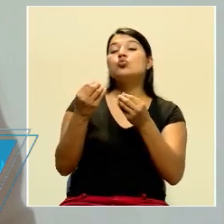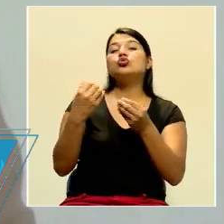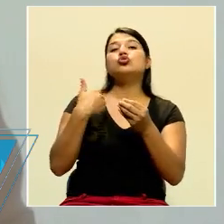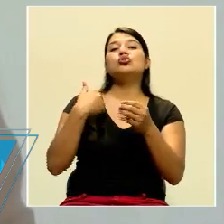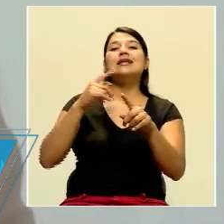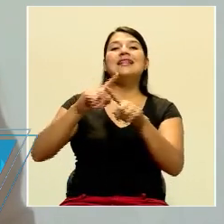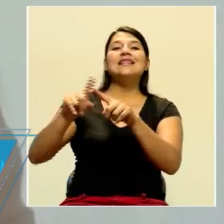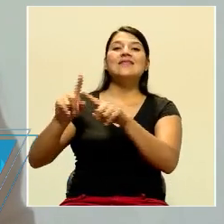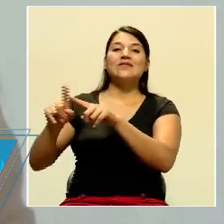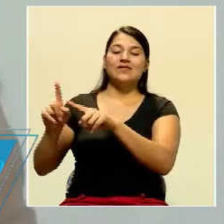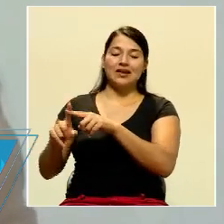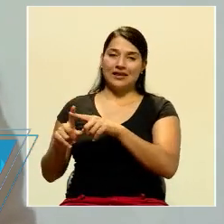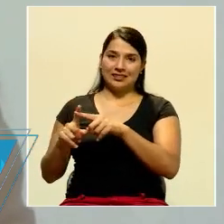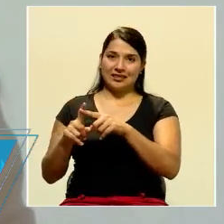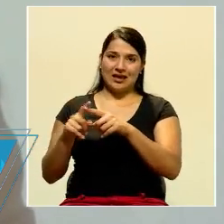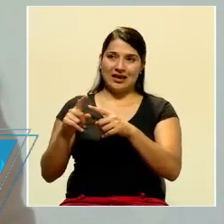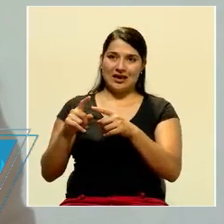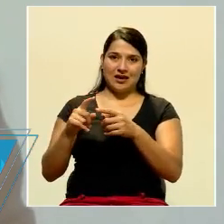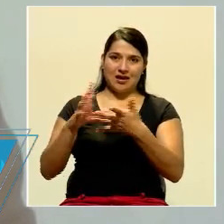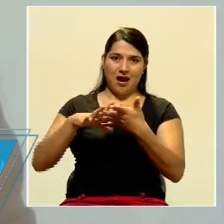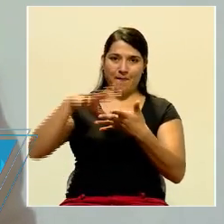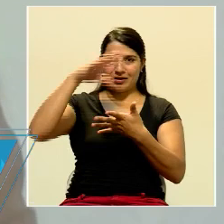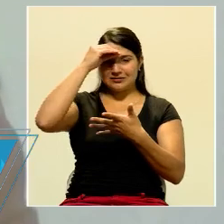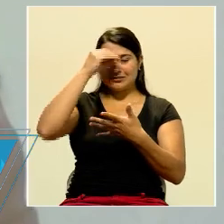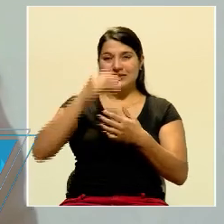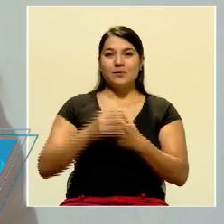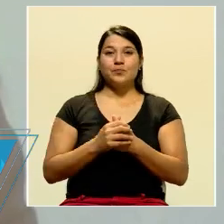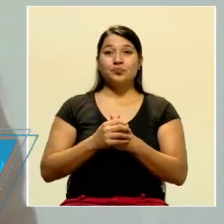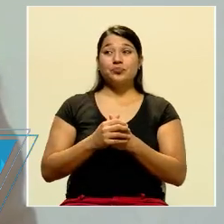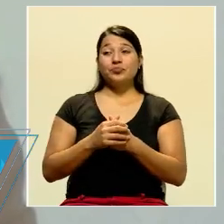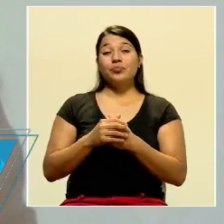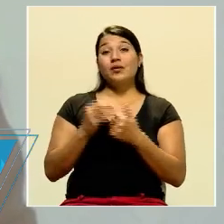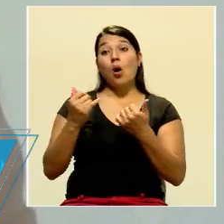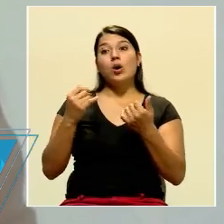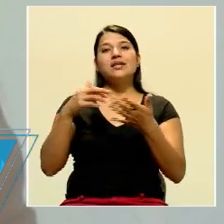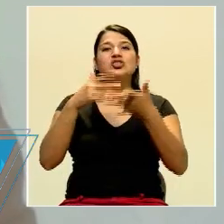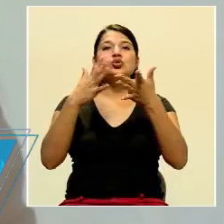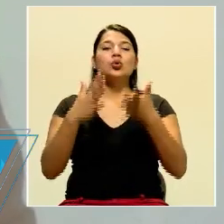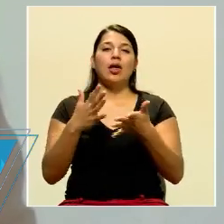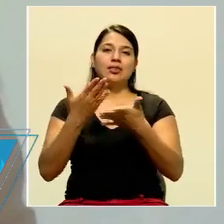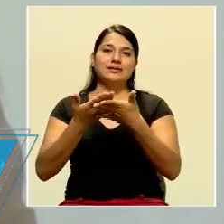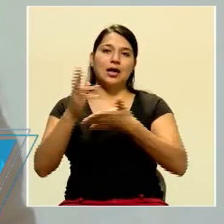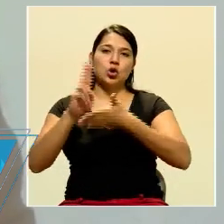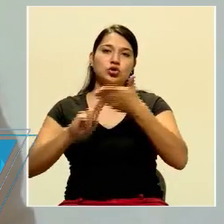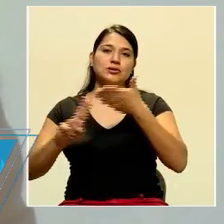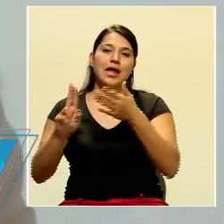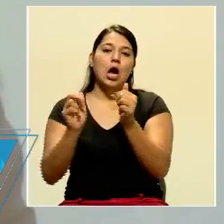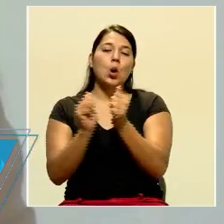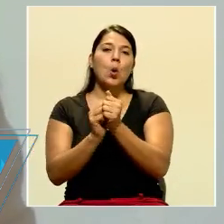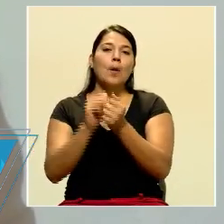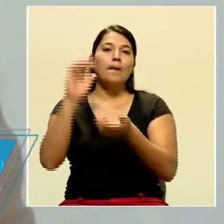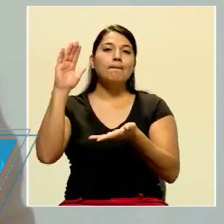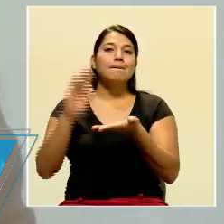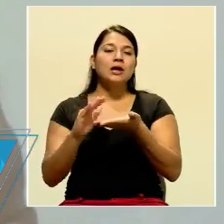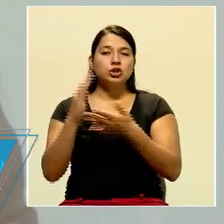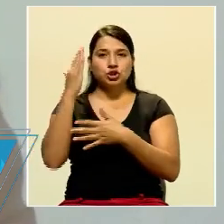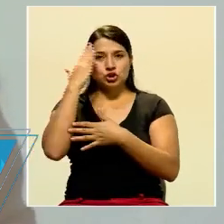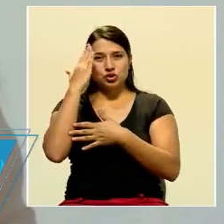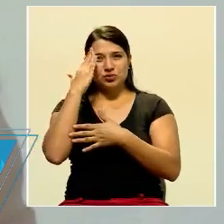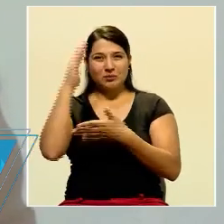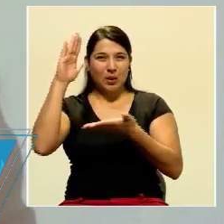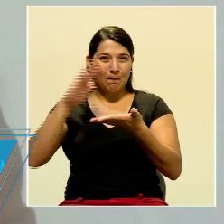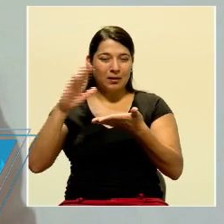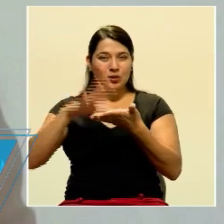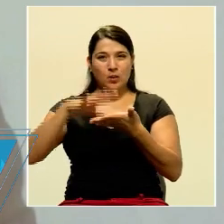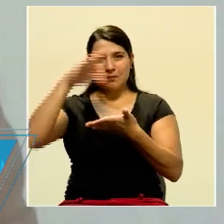las universidades o esperaban antes de la pandemia. Entonces, este tema de la nivelación, del acompañamiento de los estudiantes, es